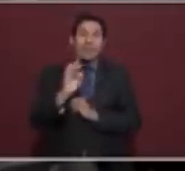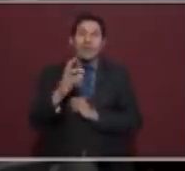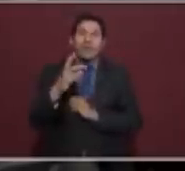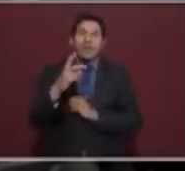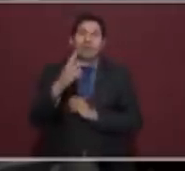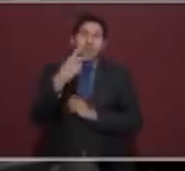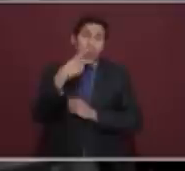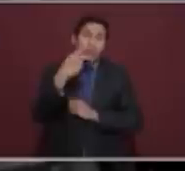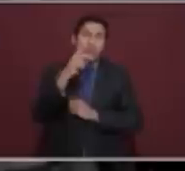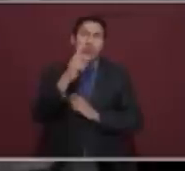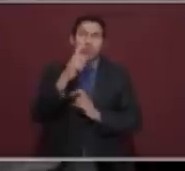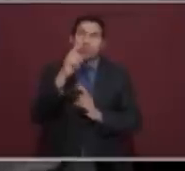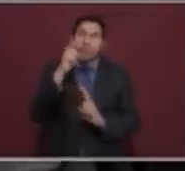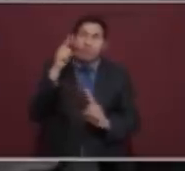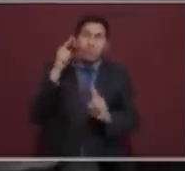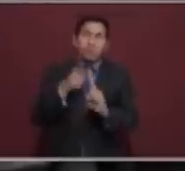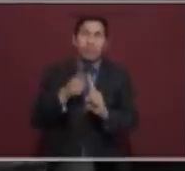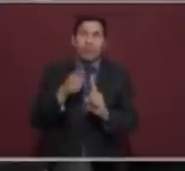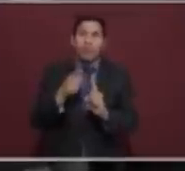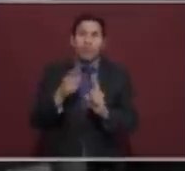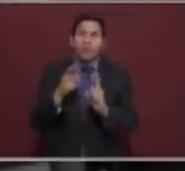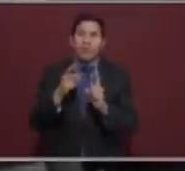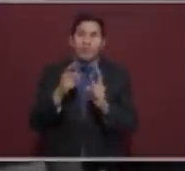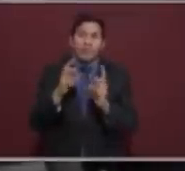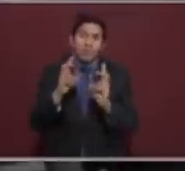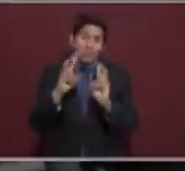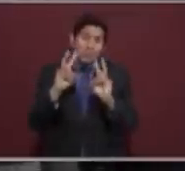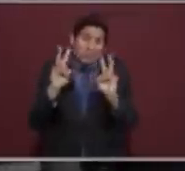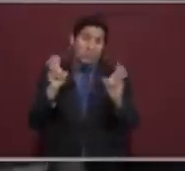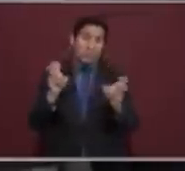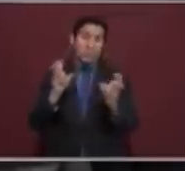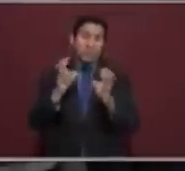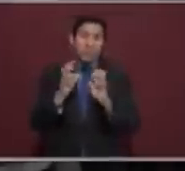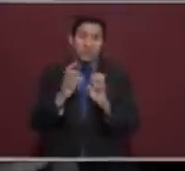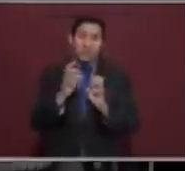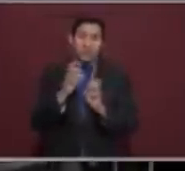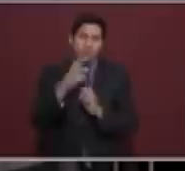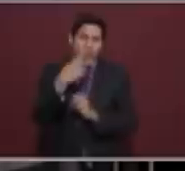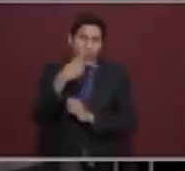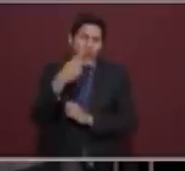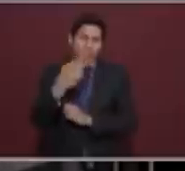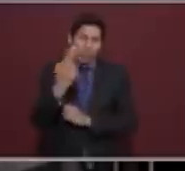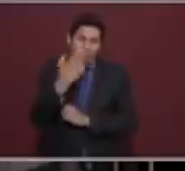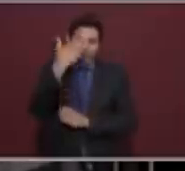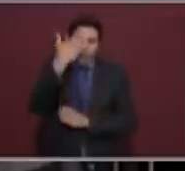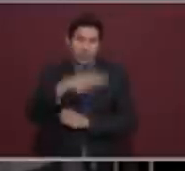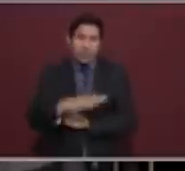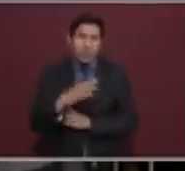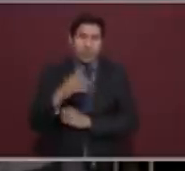el el asunto del crimen organizado pero tendrán que enfrentarlo ellos cuentan con armamento